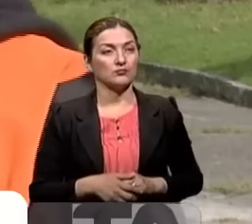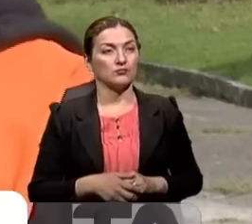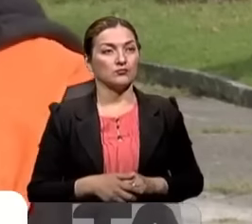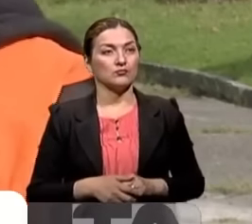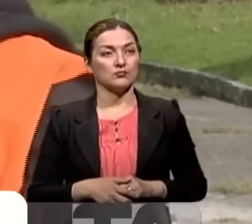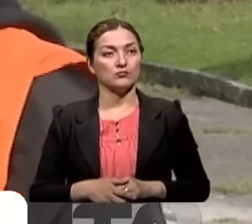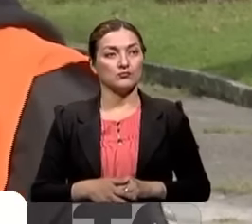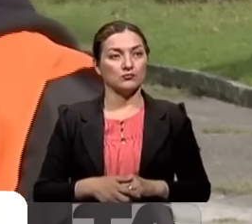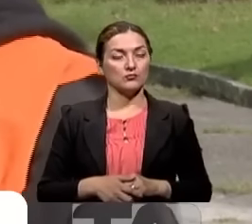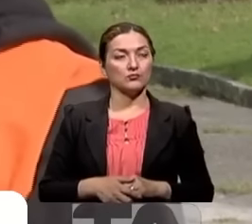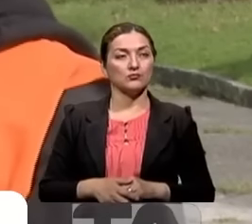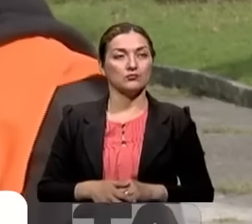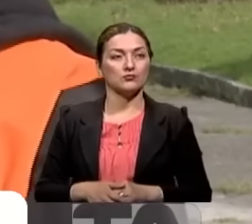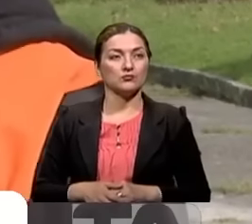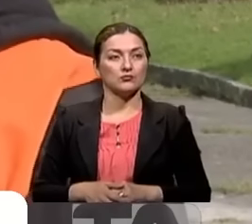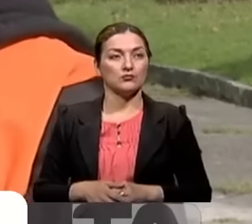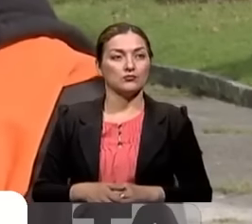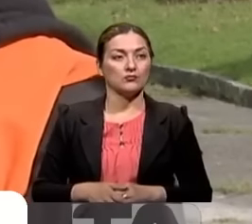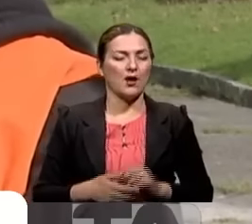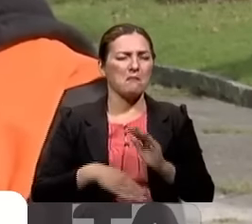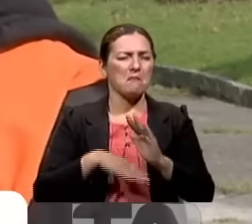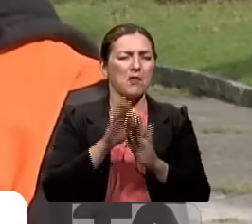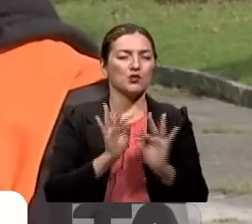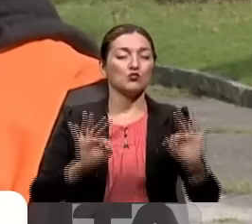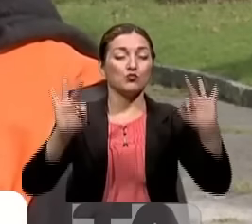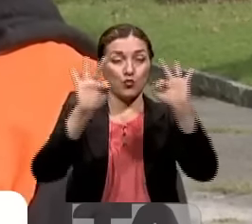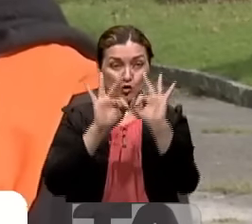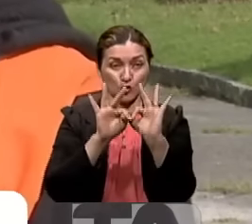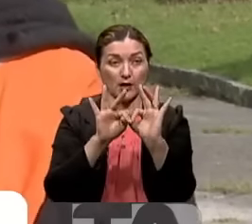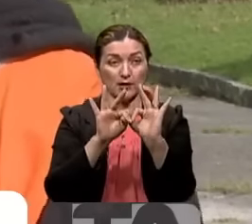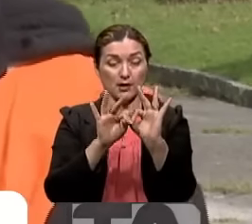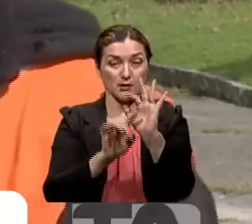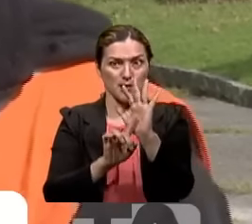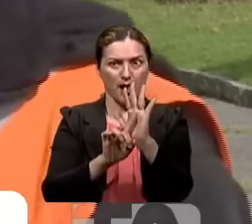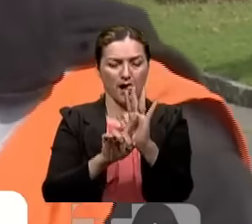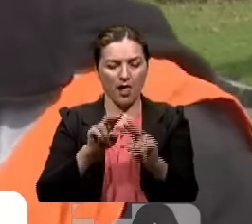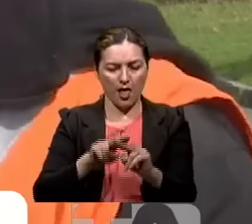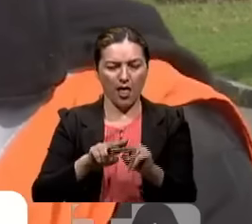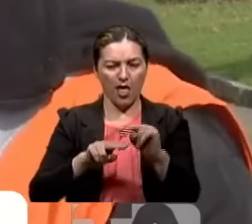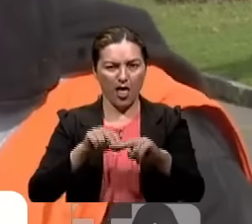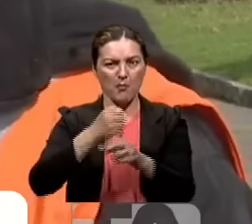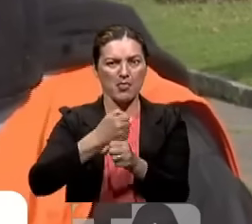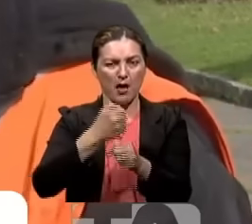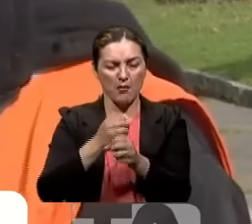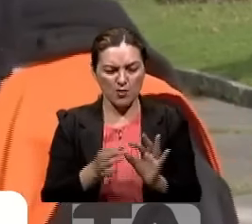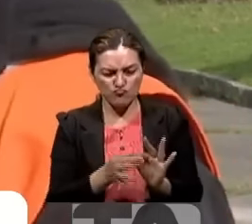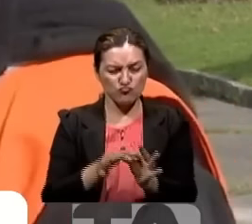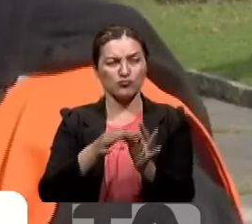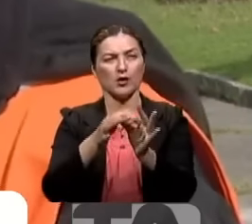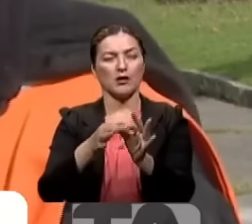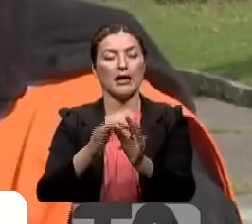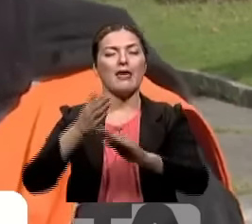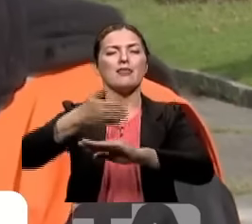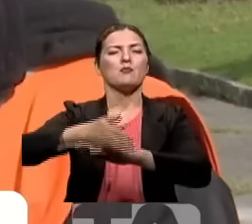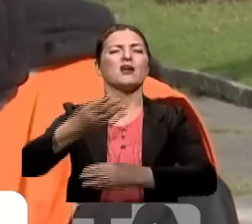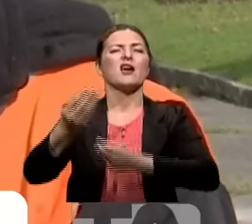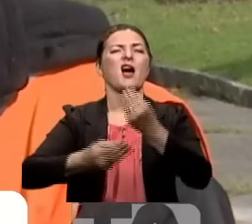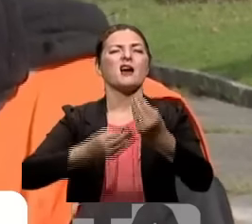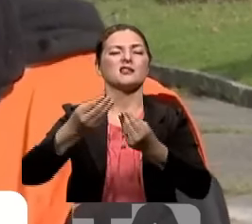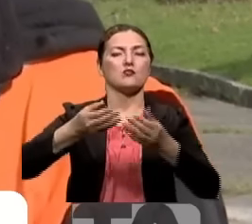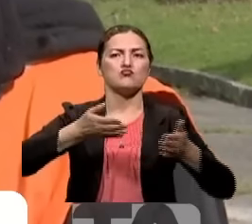hipercentro, estamos sobre la Mariana de Jesús, uno de los puntos más neurálgicos que estamos desarrollando, porque posterior a la intervención de la vía viene la